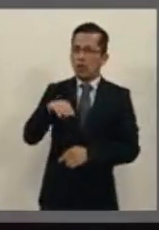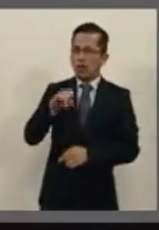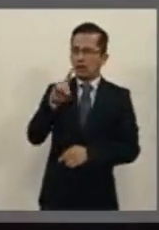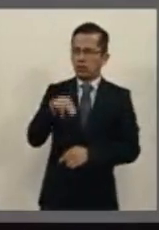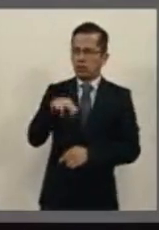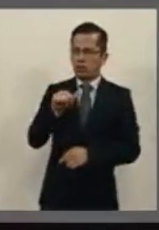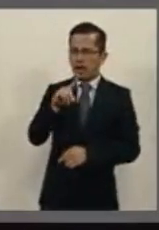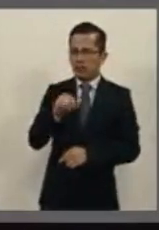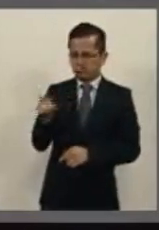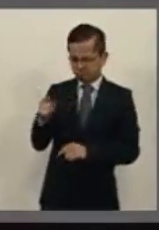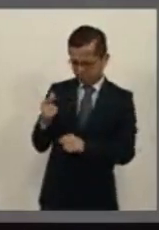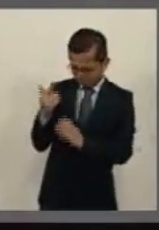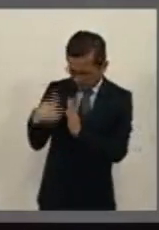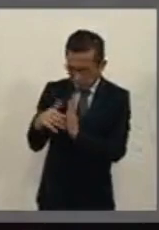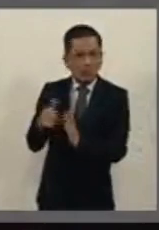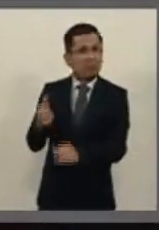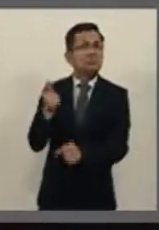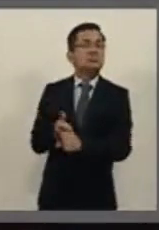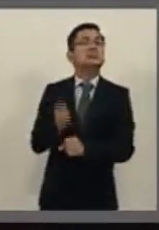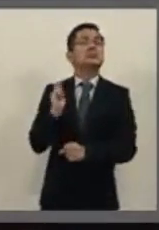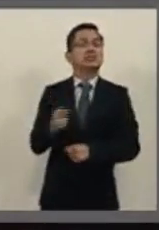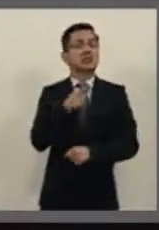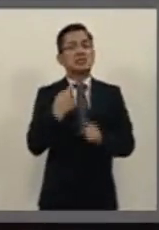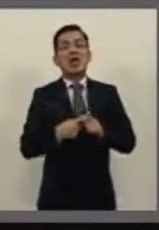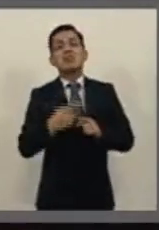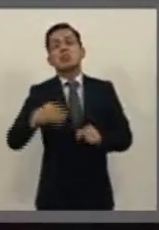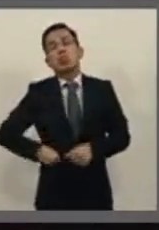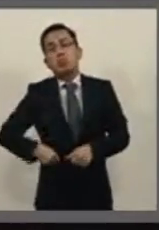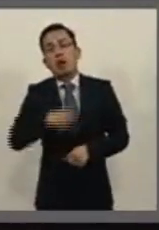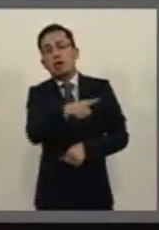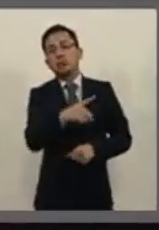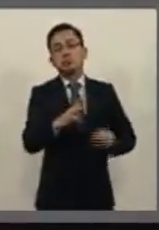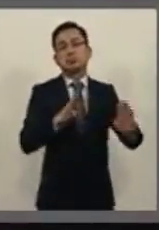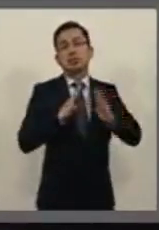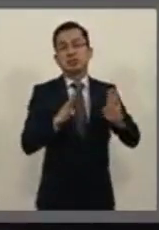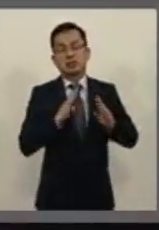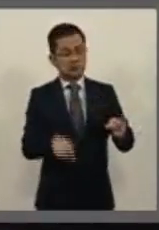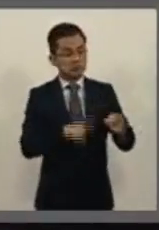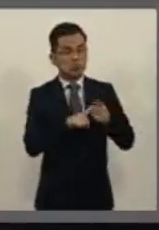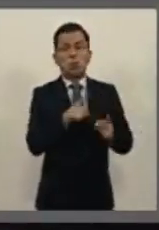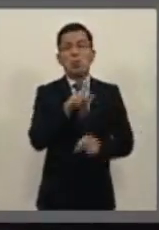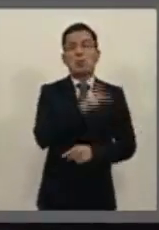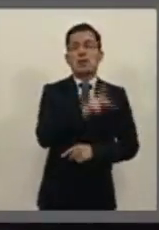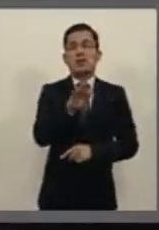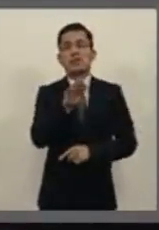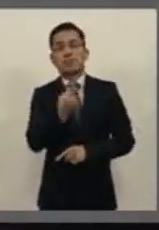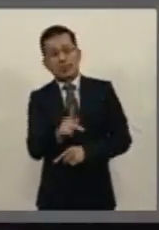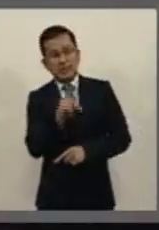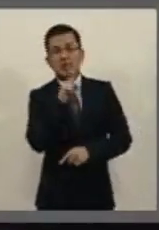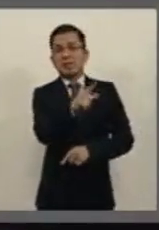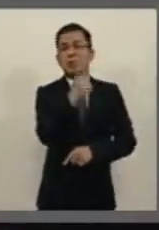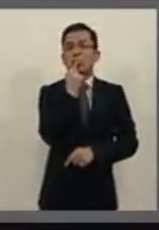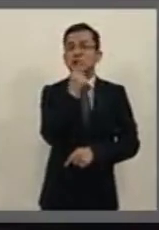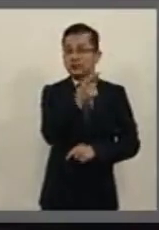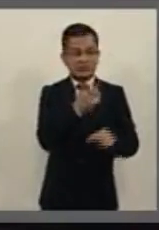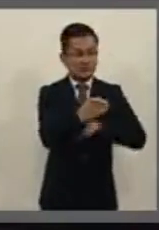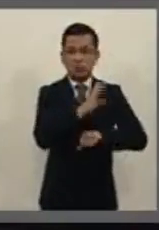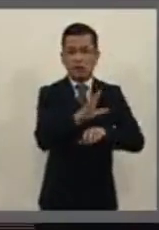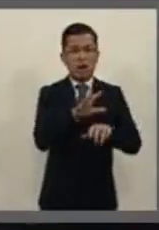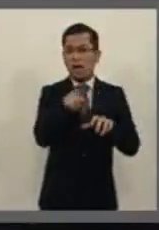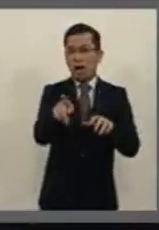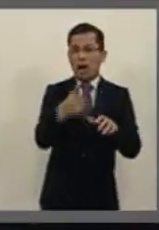que fue el ejército, que fue la Policía Federal, que fue la Policía del Estado quien detuvo a esos estudiantes y que en una